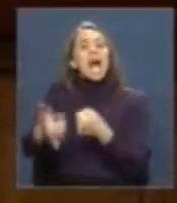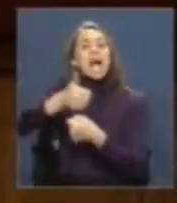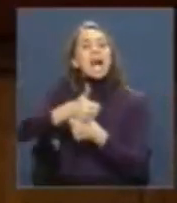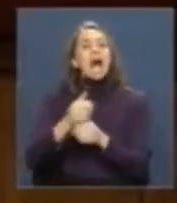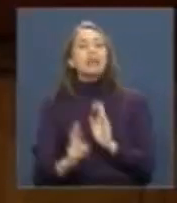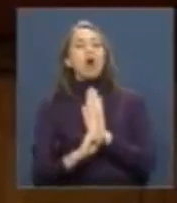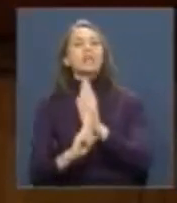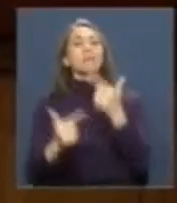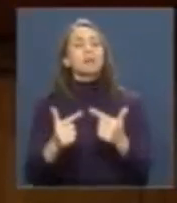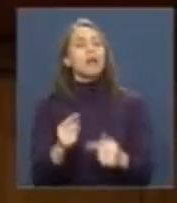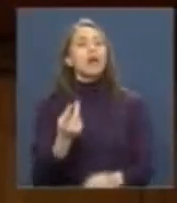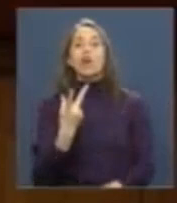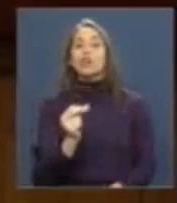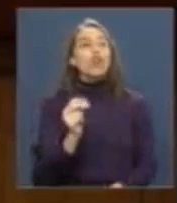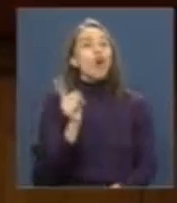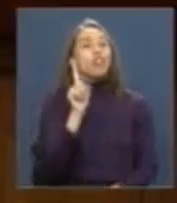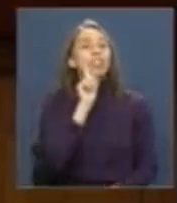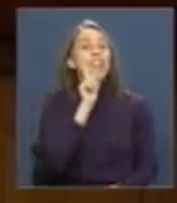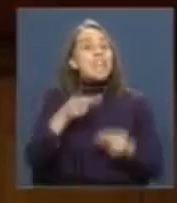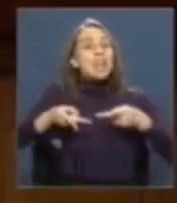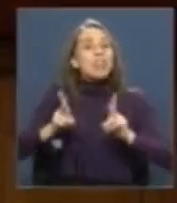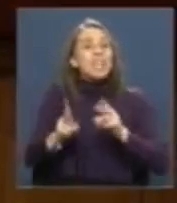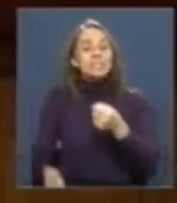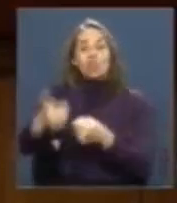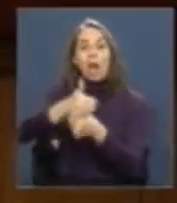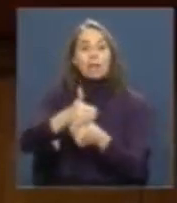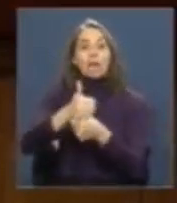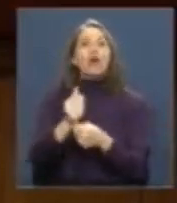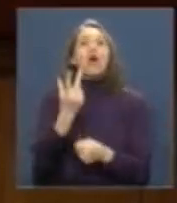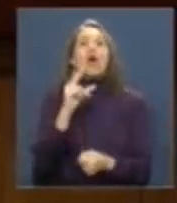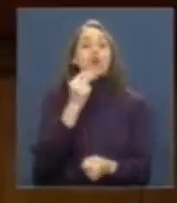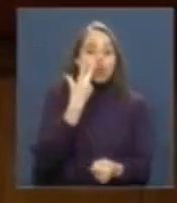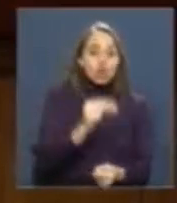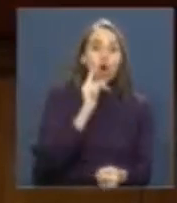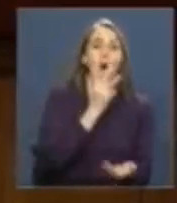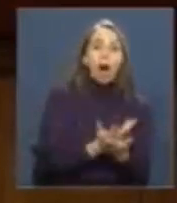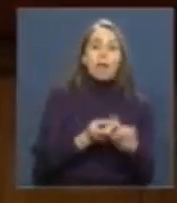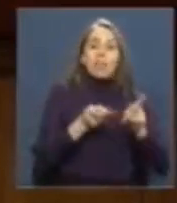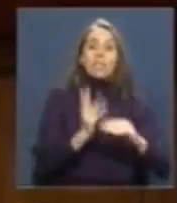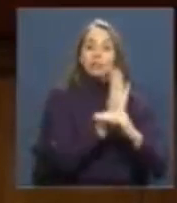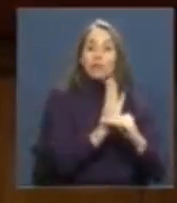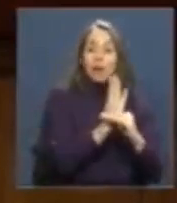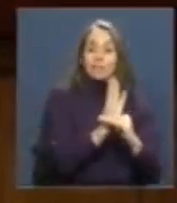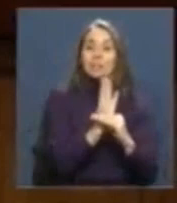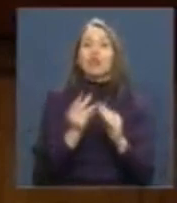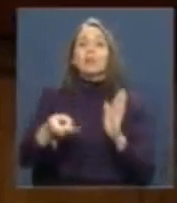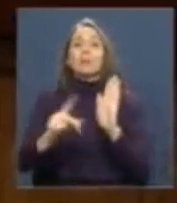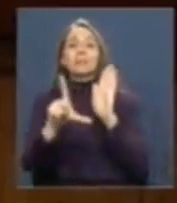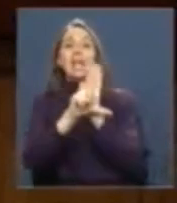derecho al cargo no hay derechos fundamentales que impiden dar a la ley efecto retroactivo